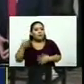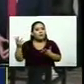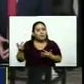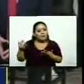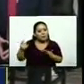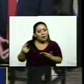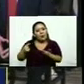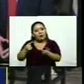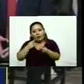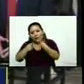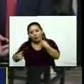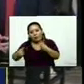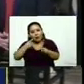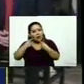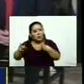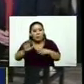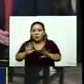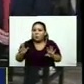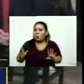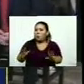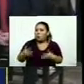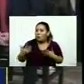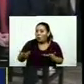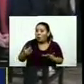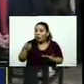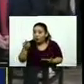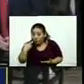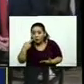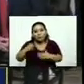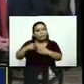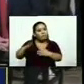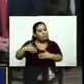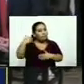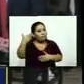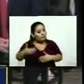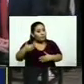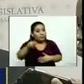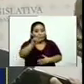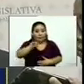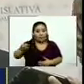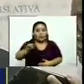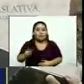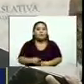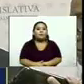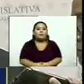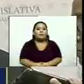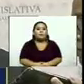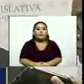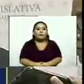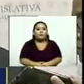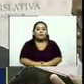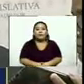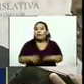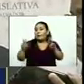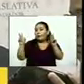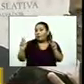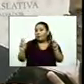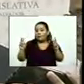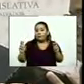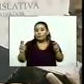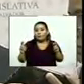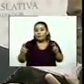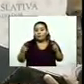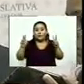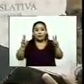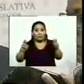discusiones, si bien es cierto, no tengan de momento resultados, se puedan obtener en las próximas semanas. Y hablar precisamente ante